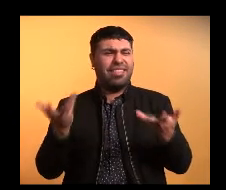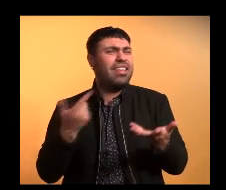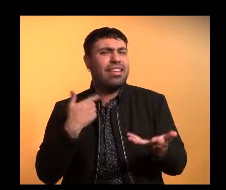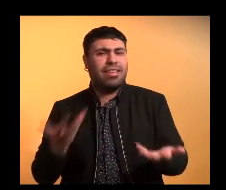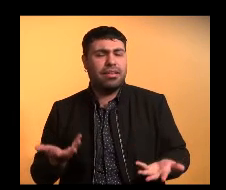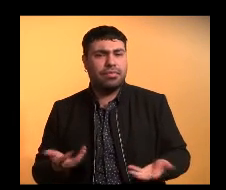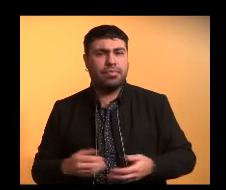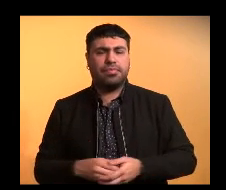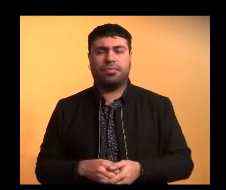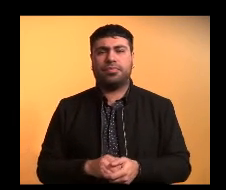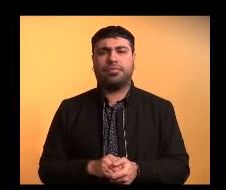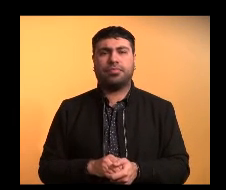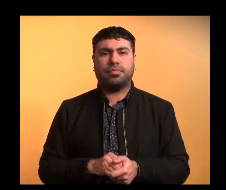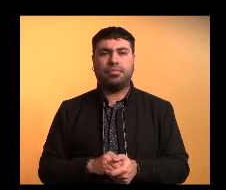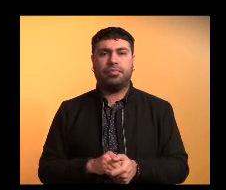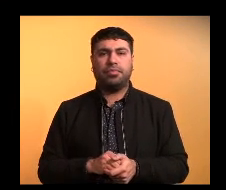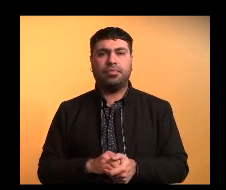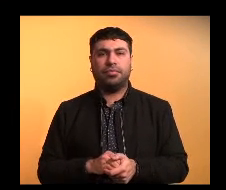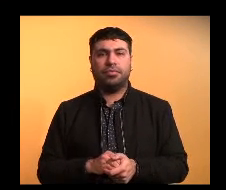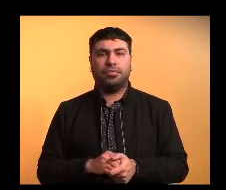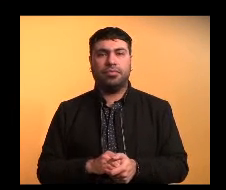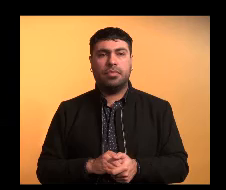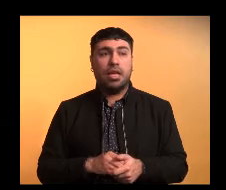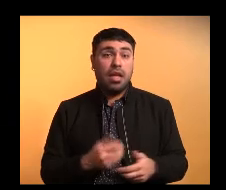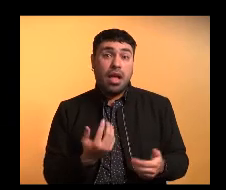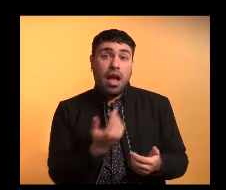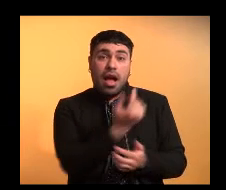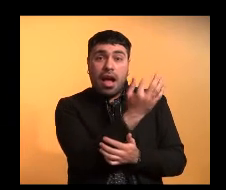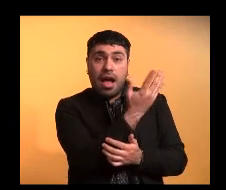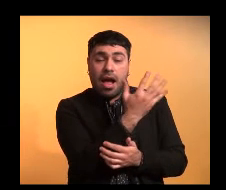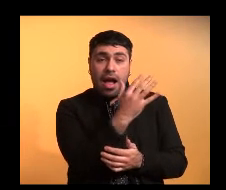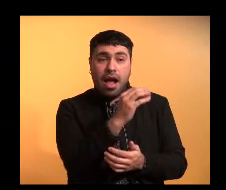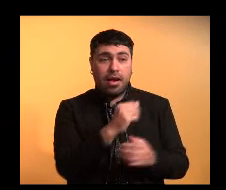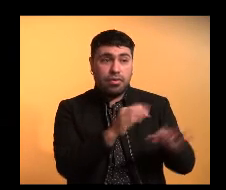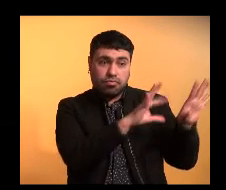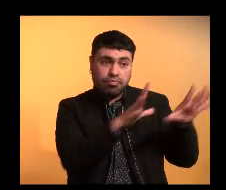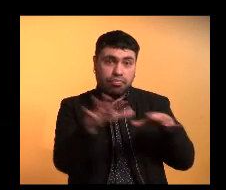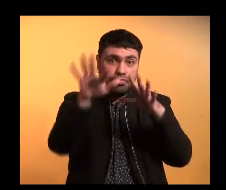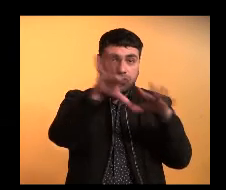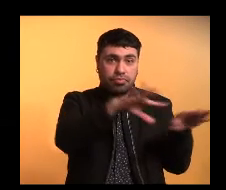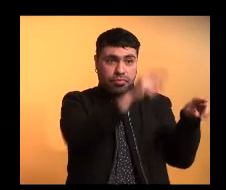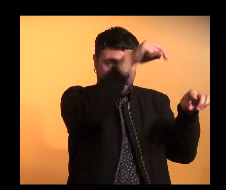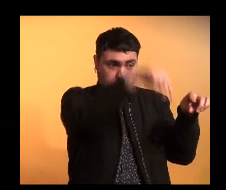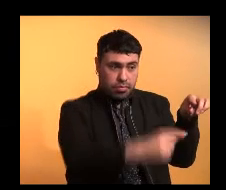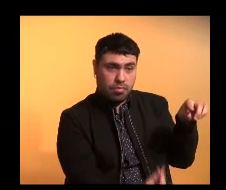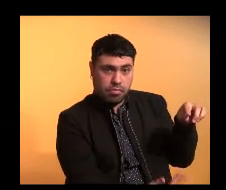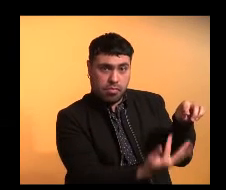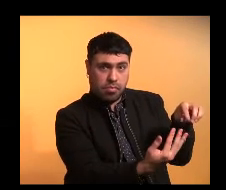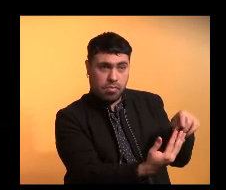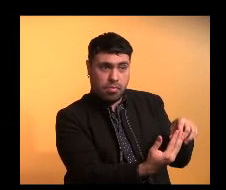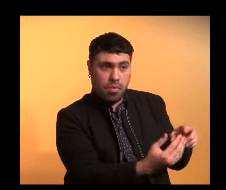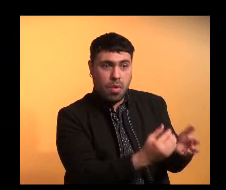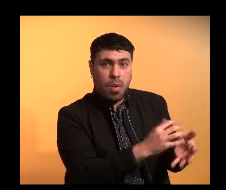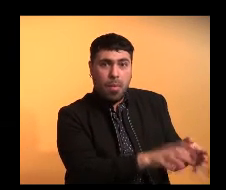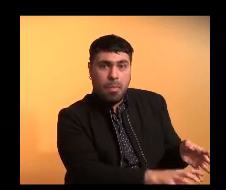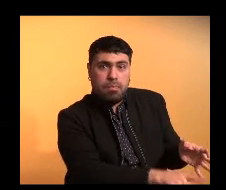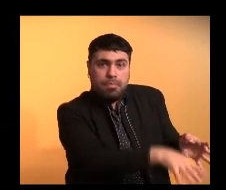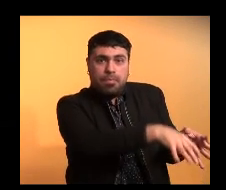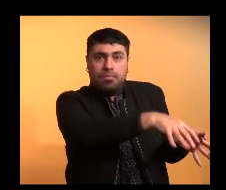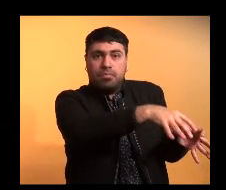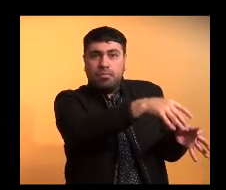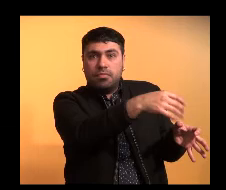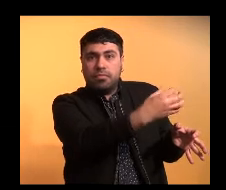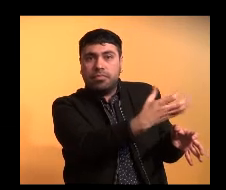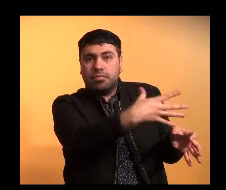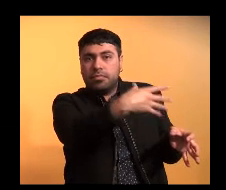sucedió es que estas algas salieron de esas islas y comenzaron a viajar por la corriente circumpolar antártica hasta llegar a la península antártica,